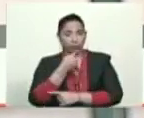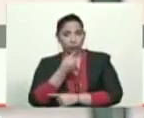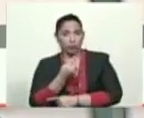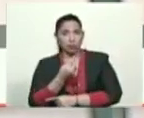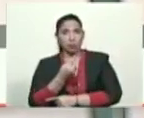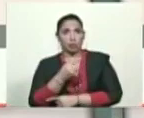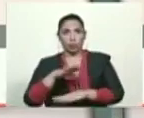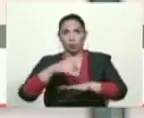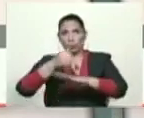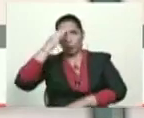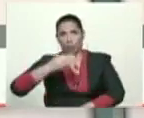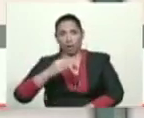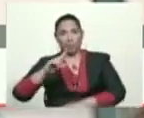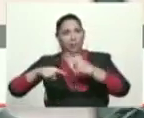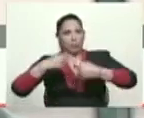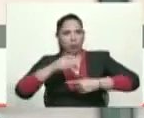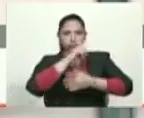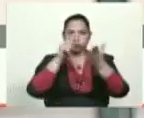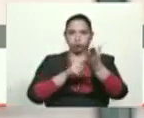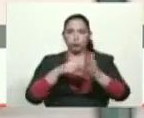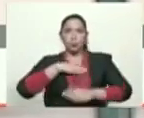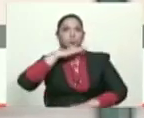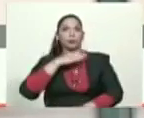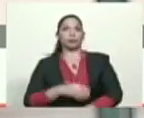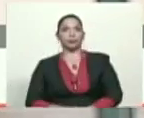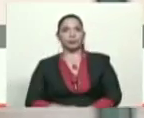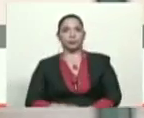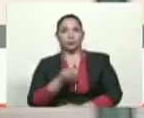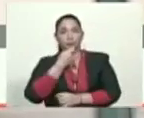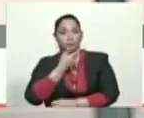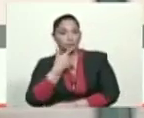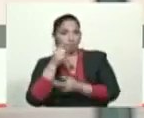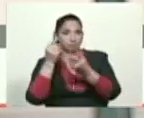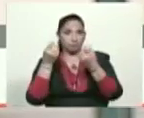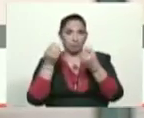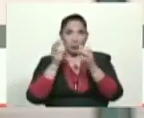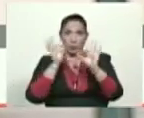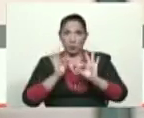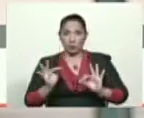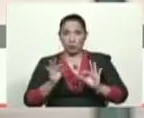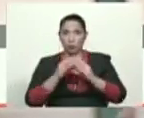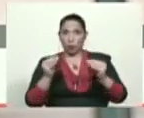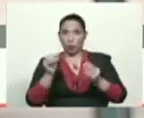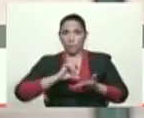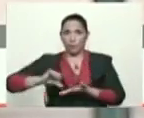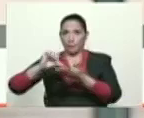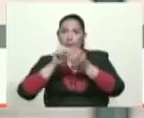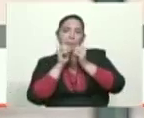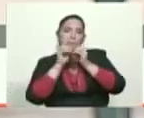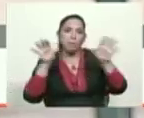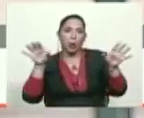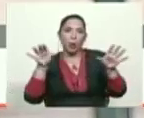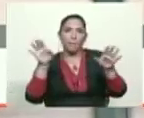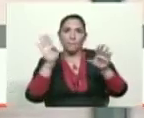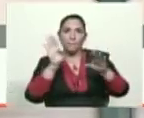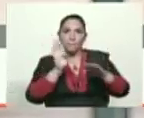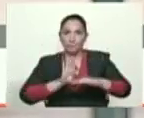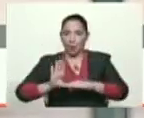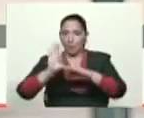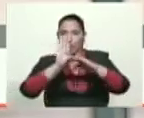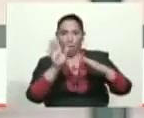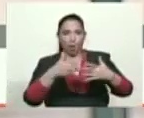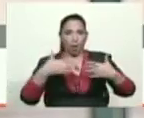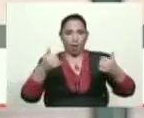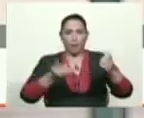después de completar la el embellecimiento de ese sector es la masificación de la prevención es